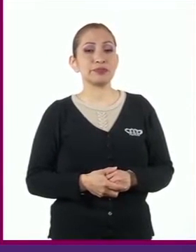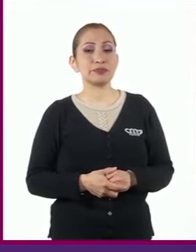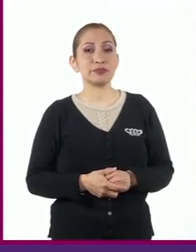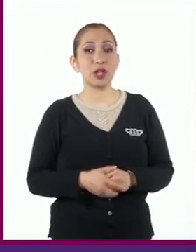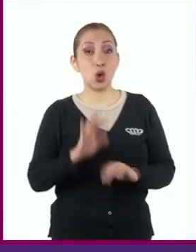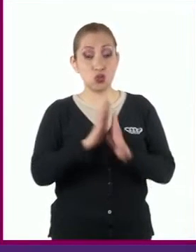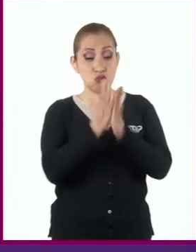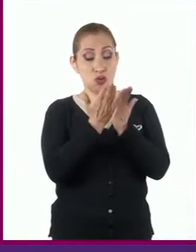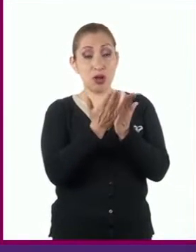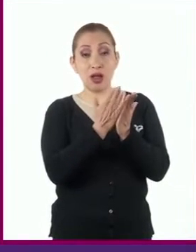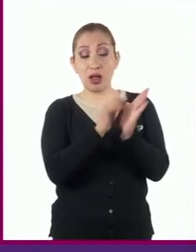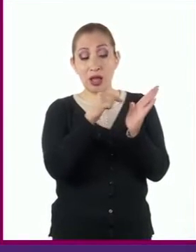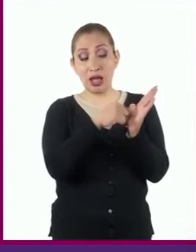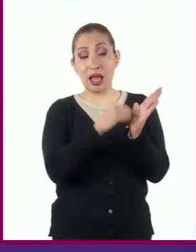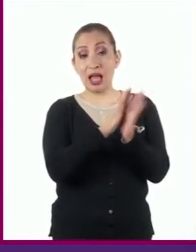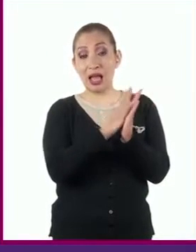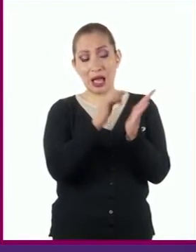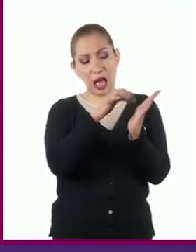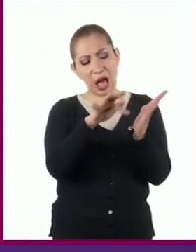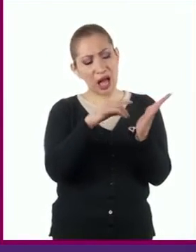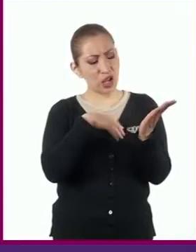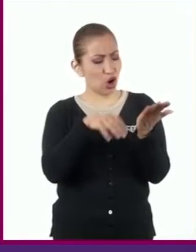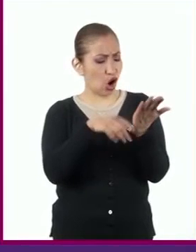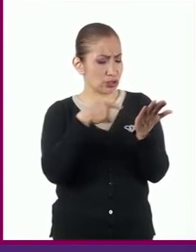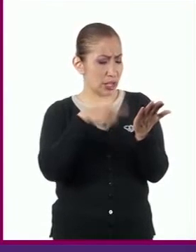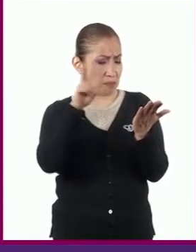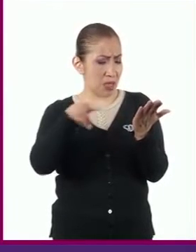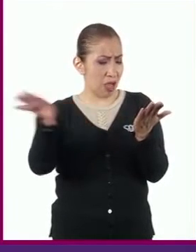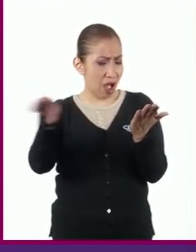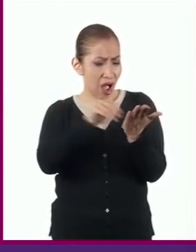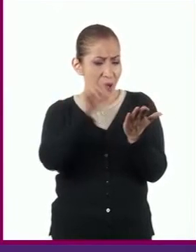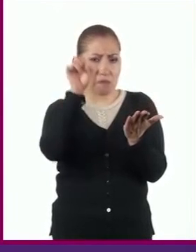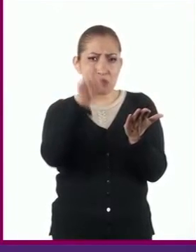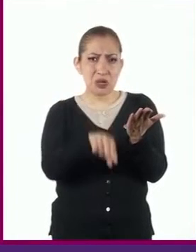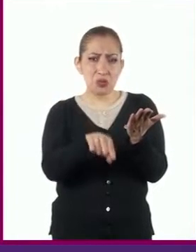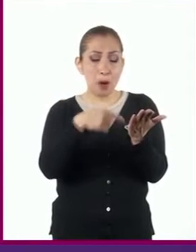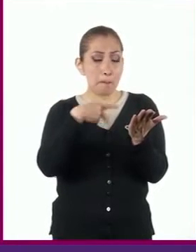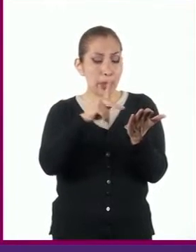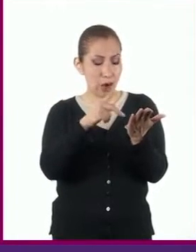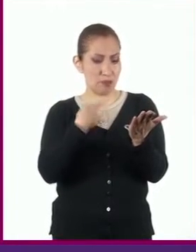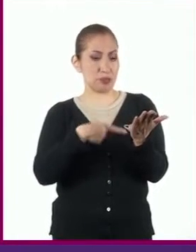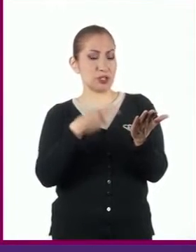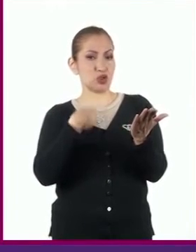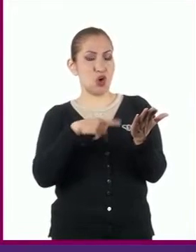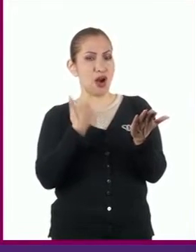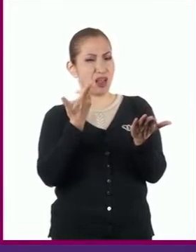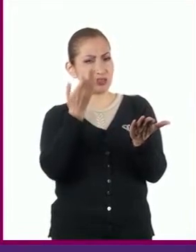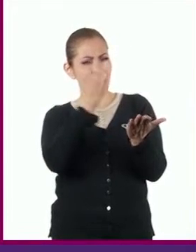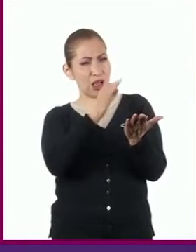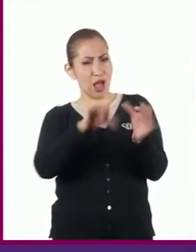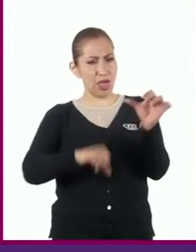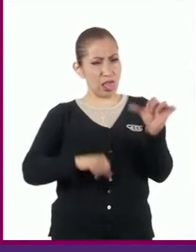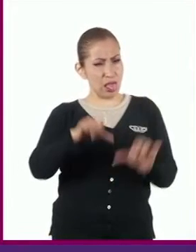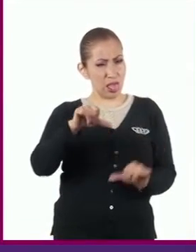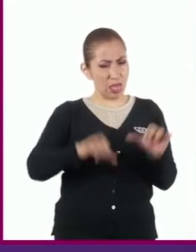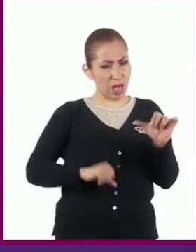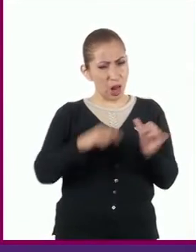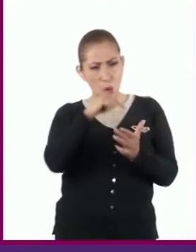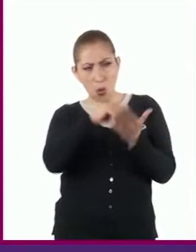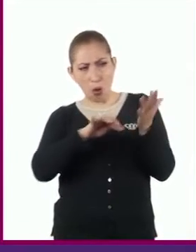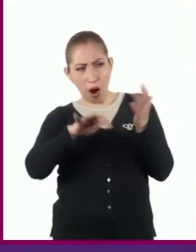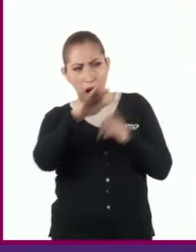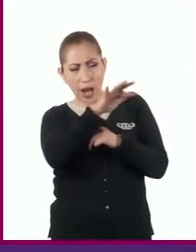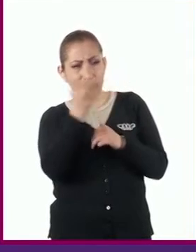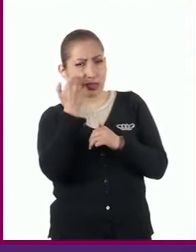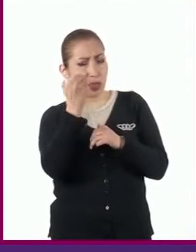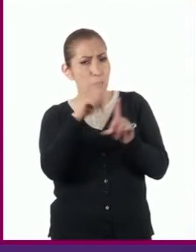En una obra literaria, encontramos elementos de nuestra realidad, pero siempre con personajes, acciones, espacio